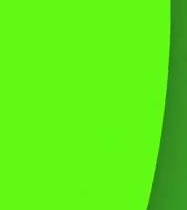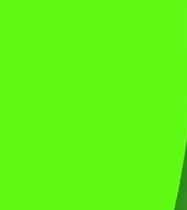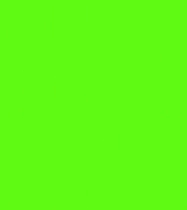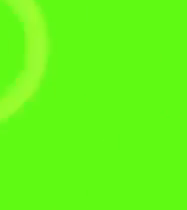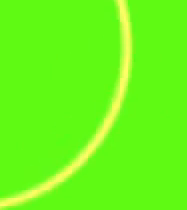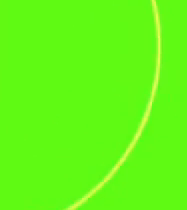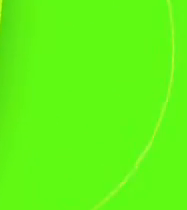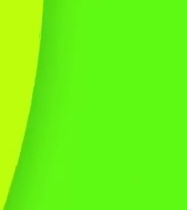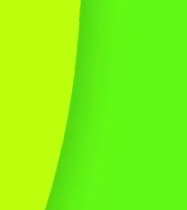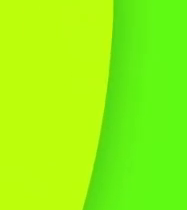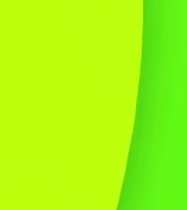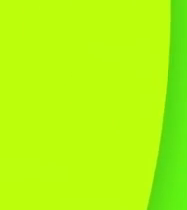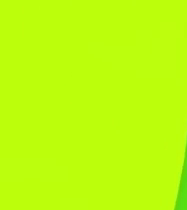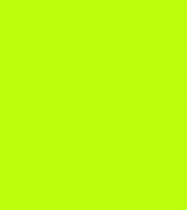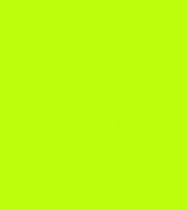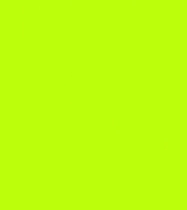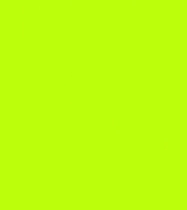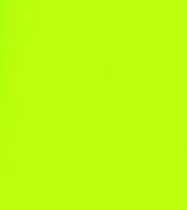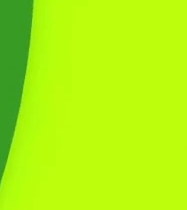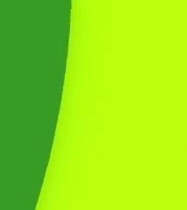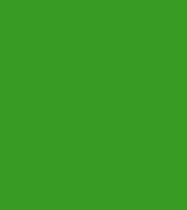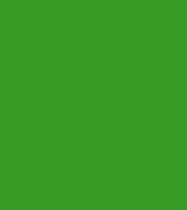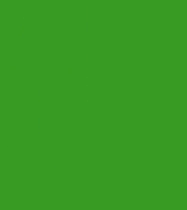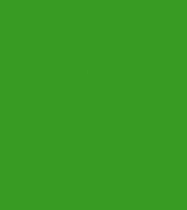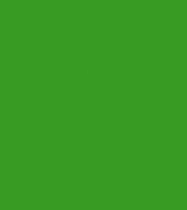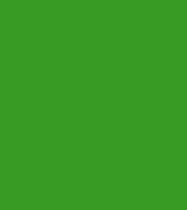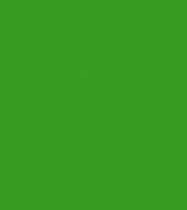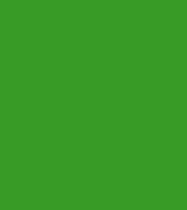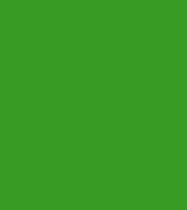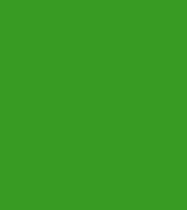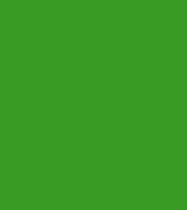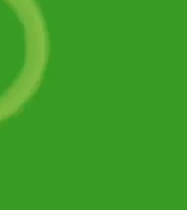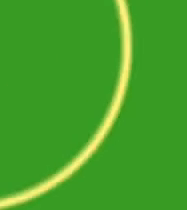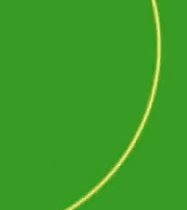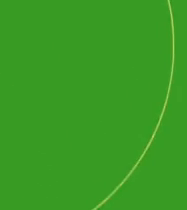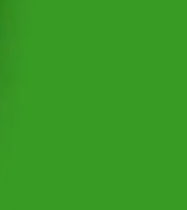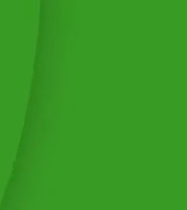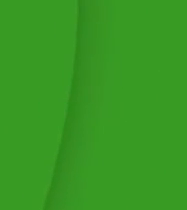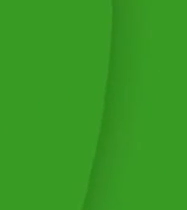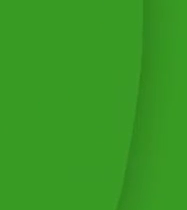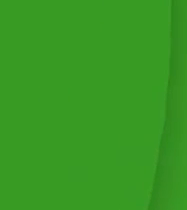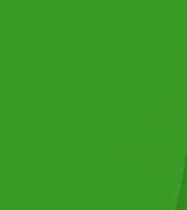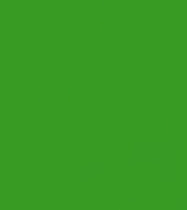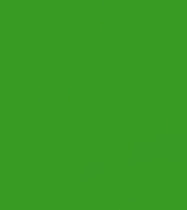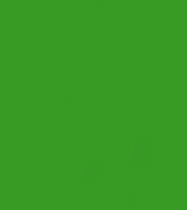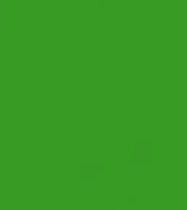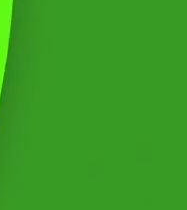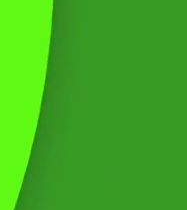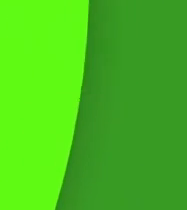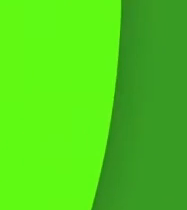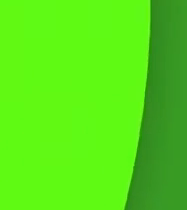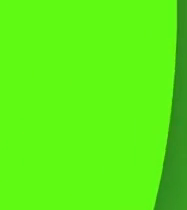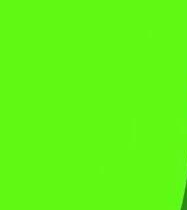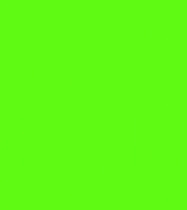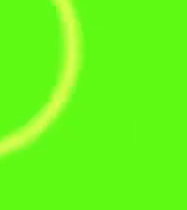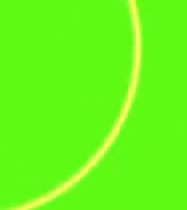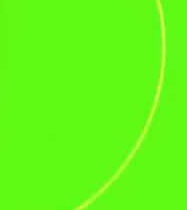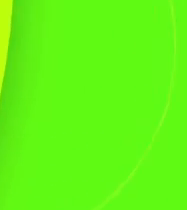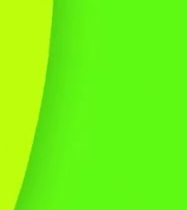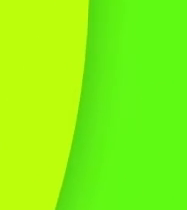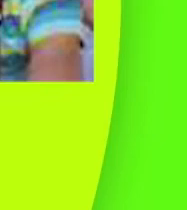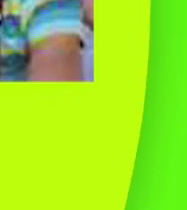8 años los miedos específicos como ser los insectos el médico miedos generados por la